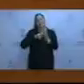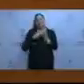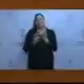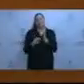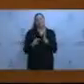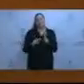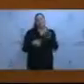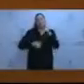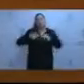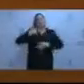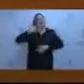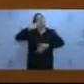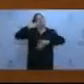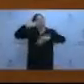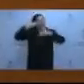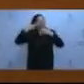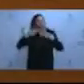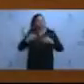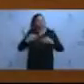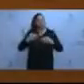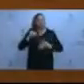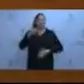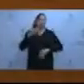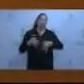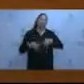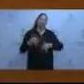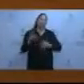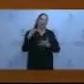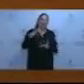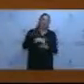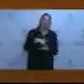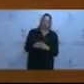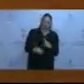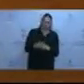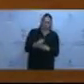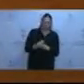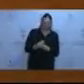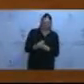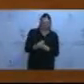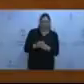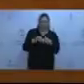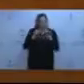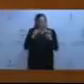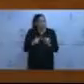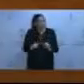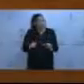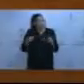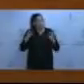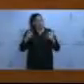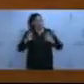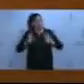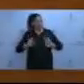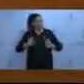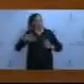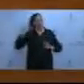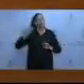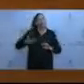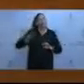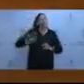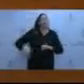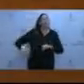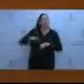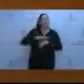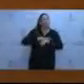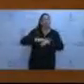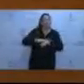seguridad jurídica con lo que se está haciendo, ¿no? En este sentido, yo creo que es importante que desde el Gobierno y por parte de la señora